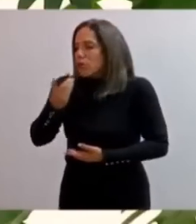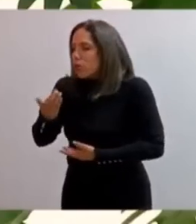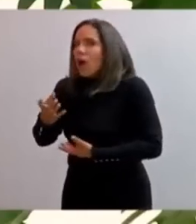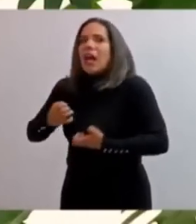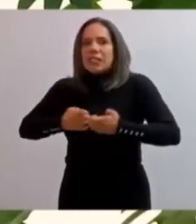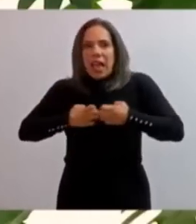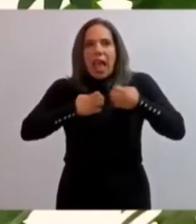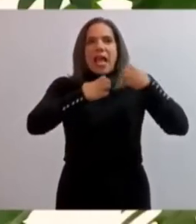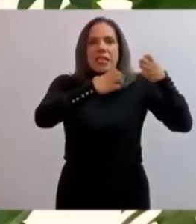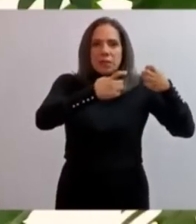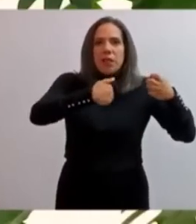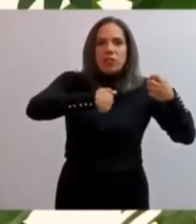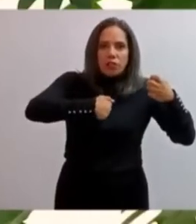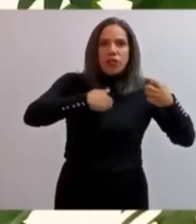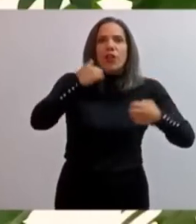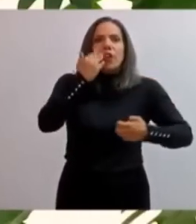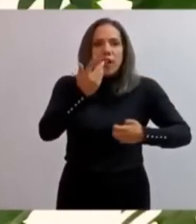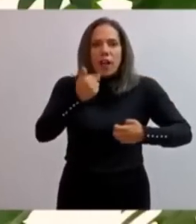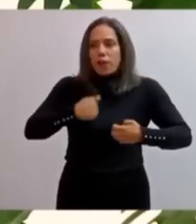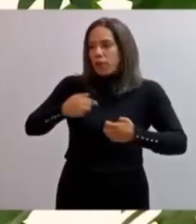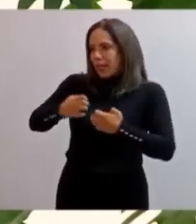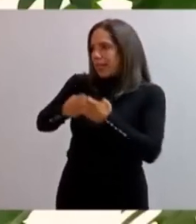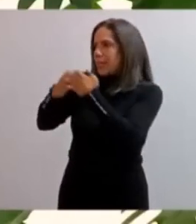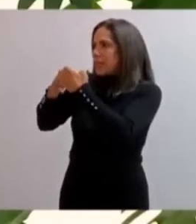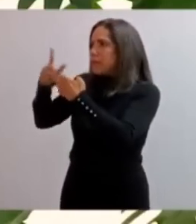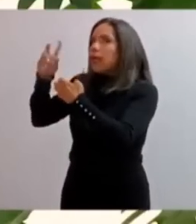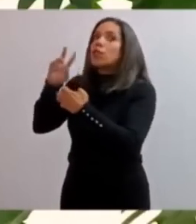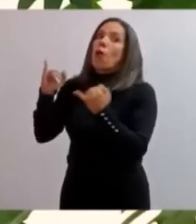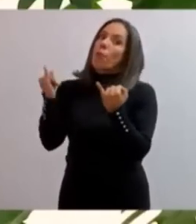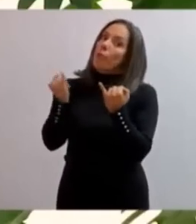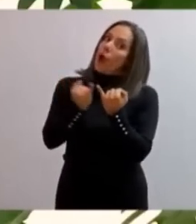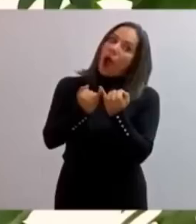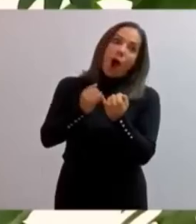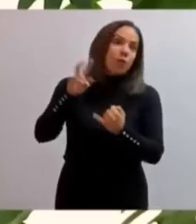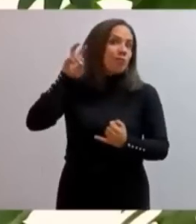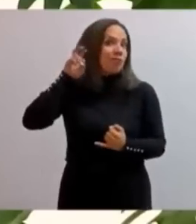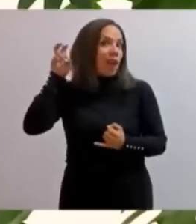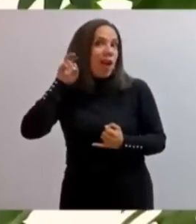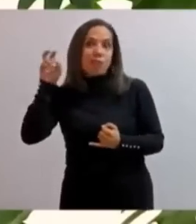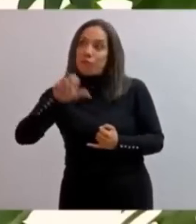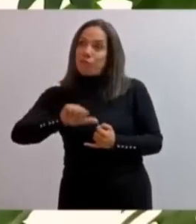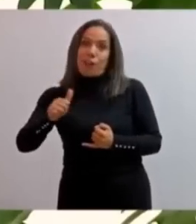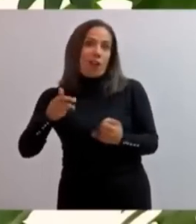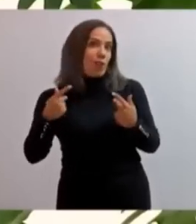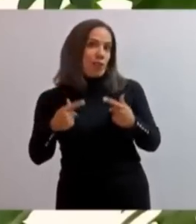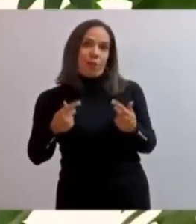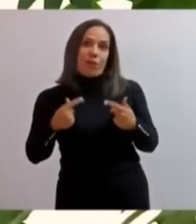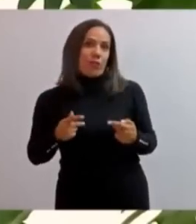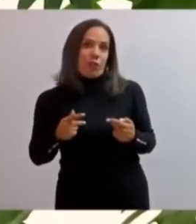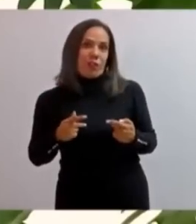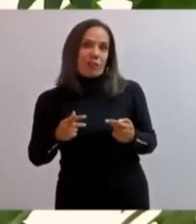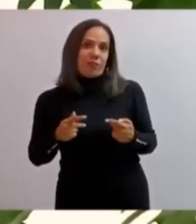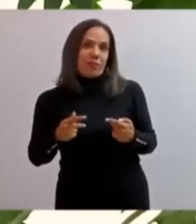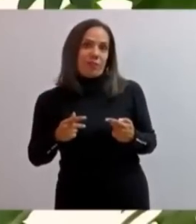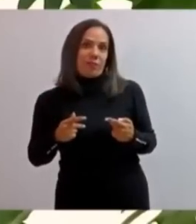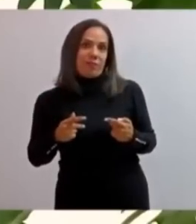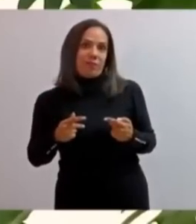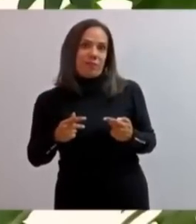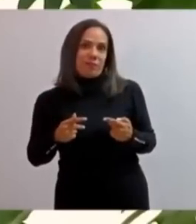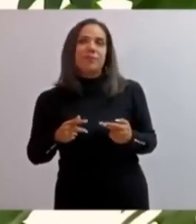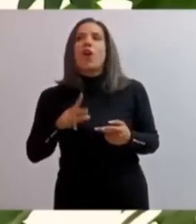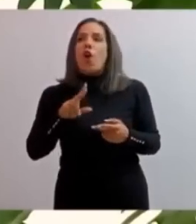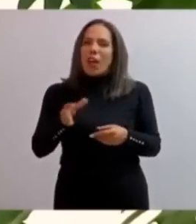expresar nuestro argumento, pero también de escuchar el argumento del otro. Este es un poco el